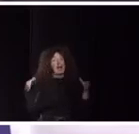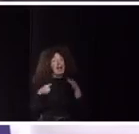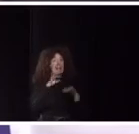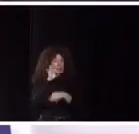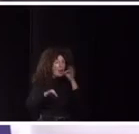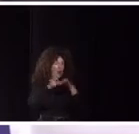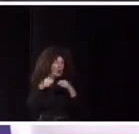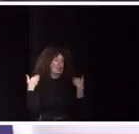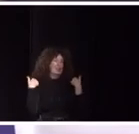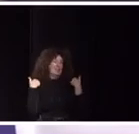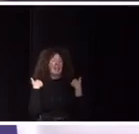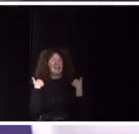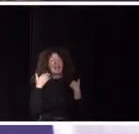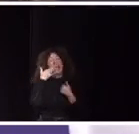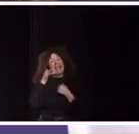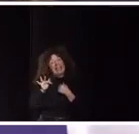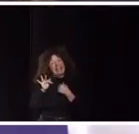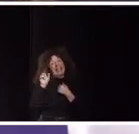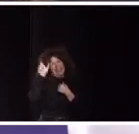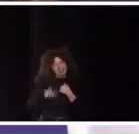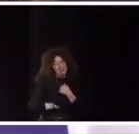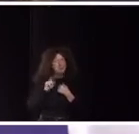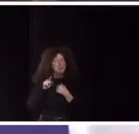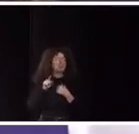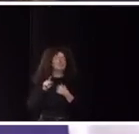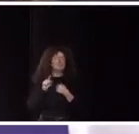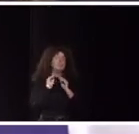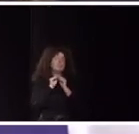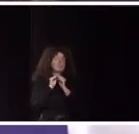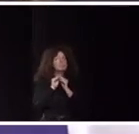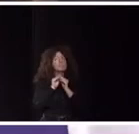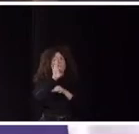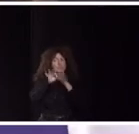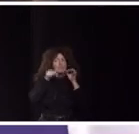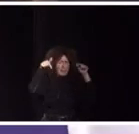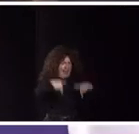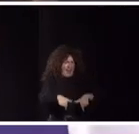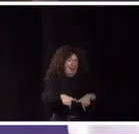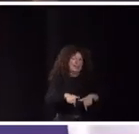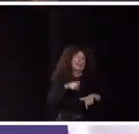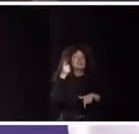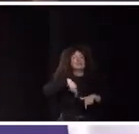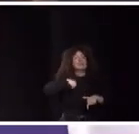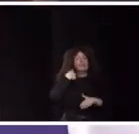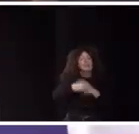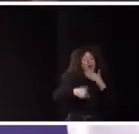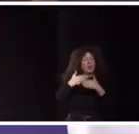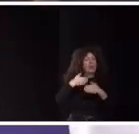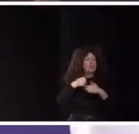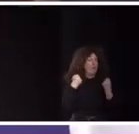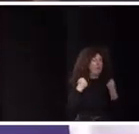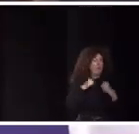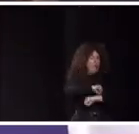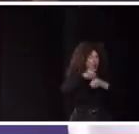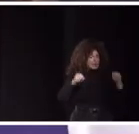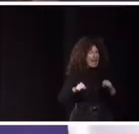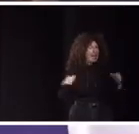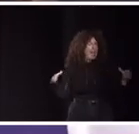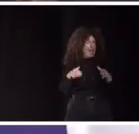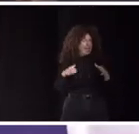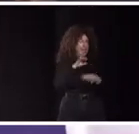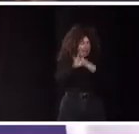por Lilith Bestringe, que ha hecho posible que hoy estemos aquí y que demos ese proceso de fortalecimiento organizativo para que